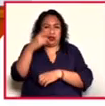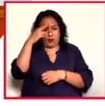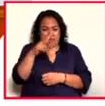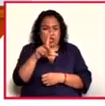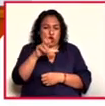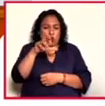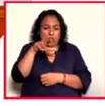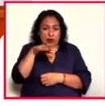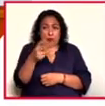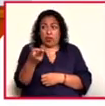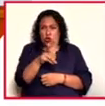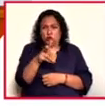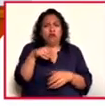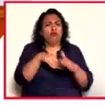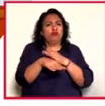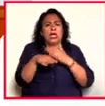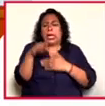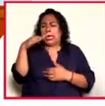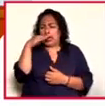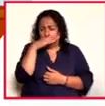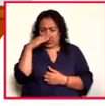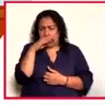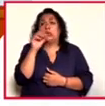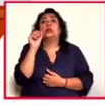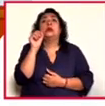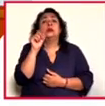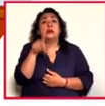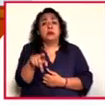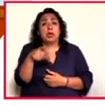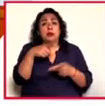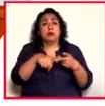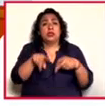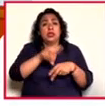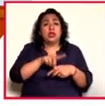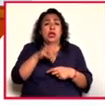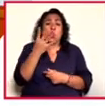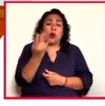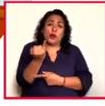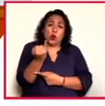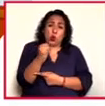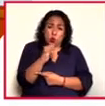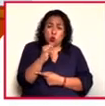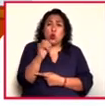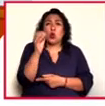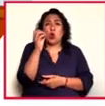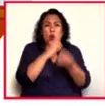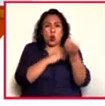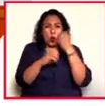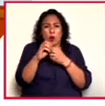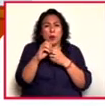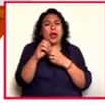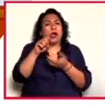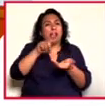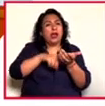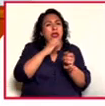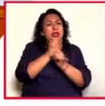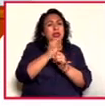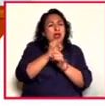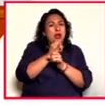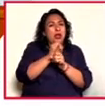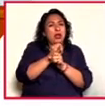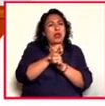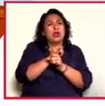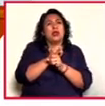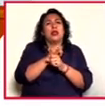espacios, la entrada es gratuita. Además, a partir del 4 de junio, el montaje se transmitirá en línea a través de la plataforma